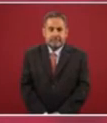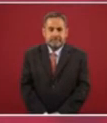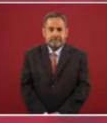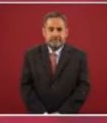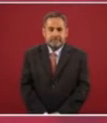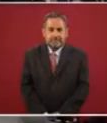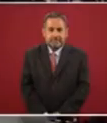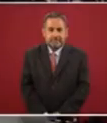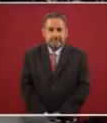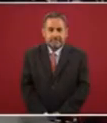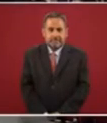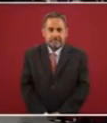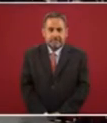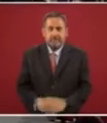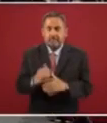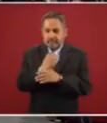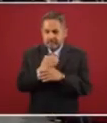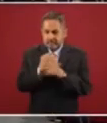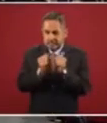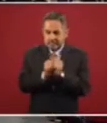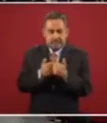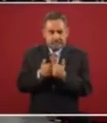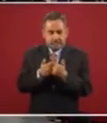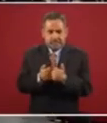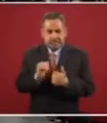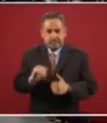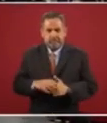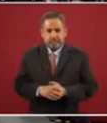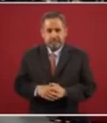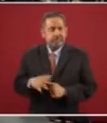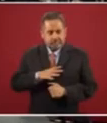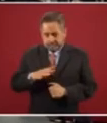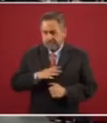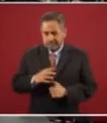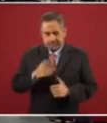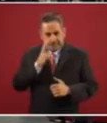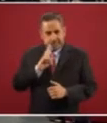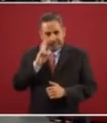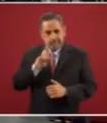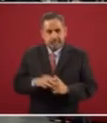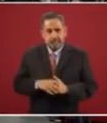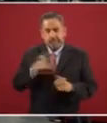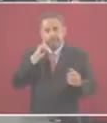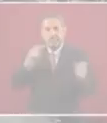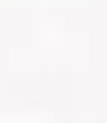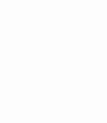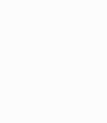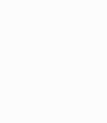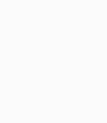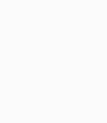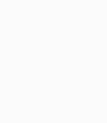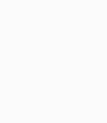Este, café con pan. Sí hay. Bueno, nos vemos mañana.